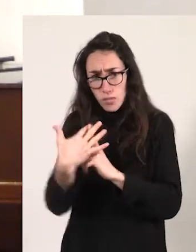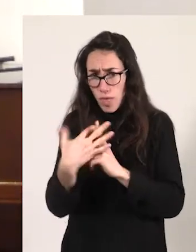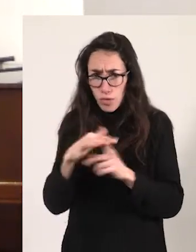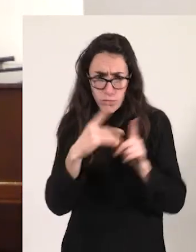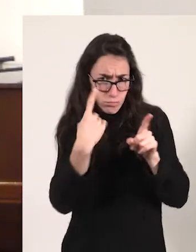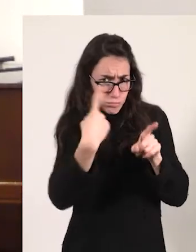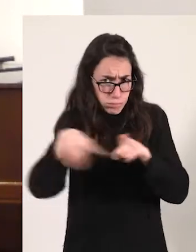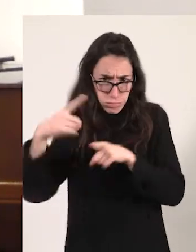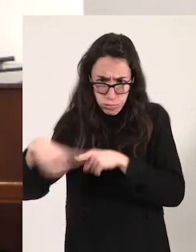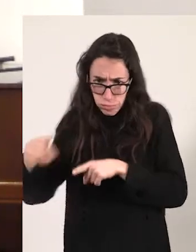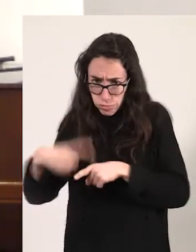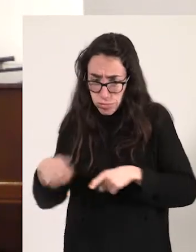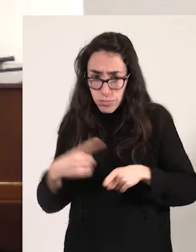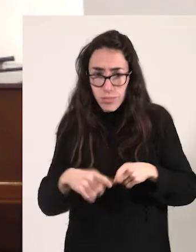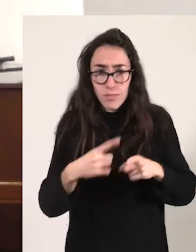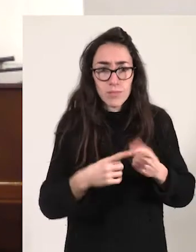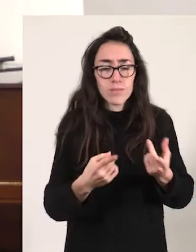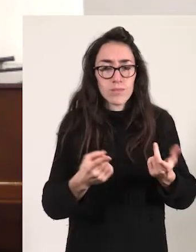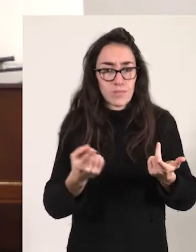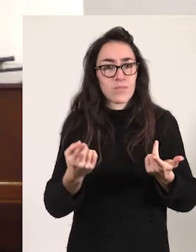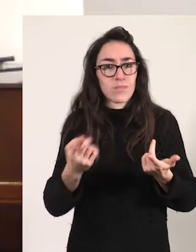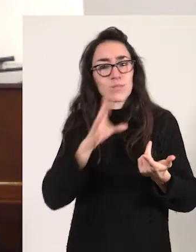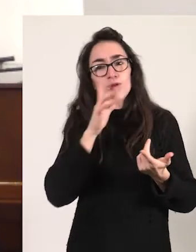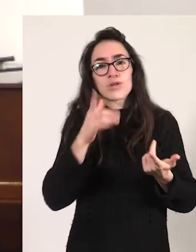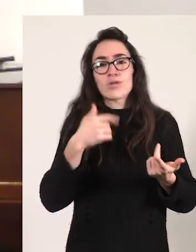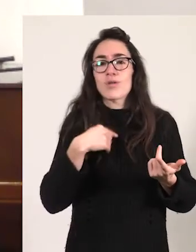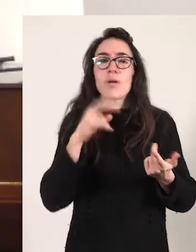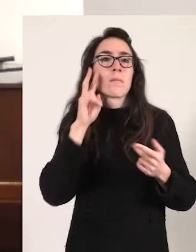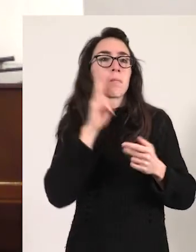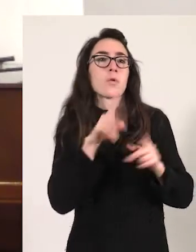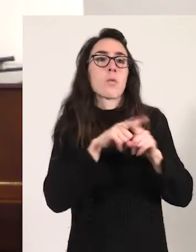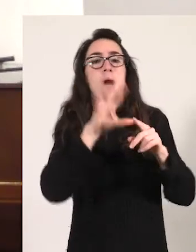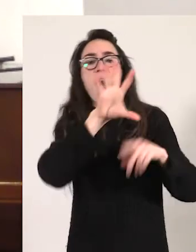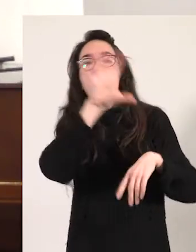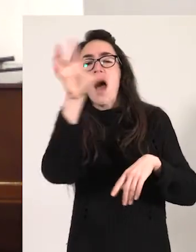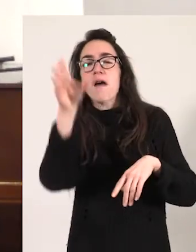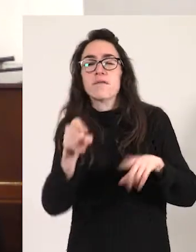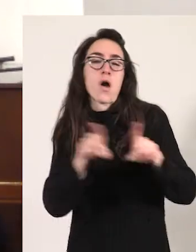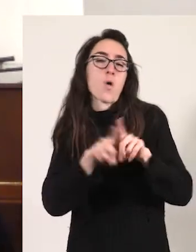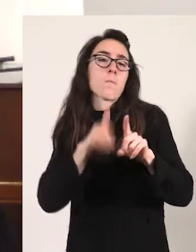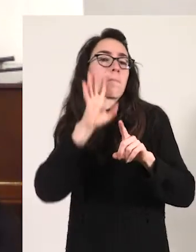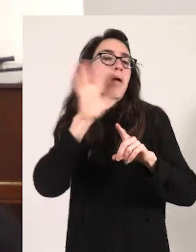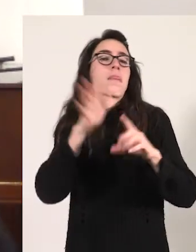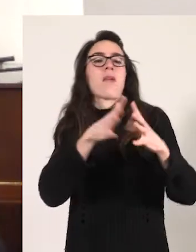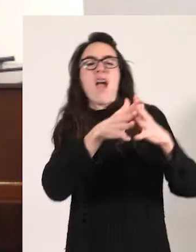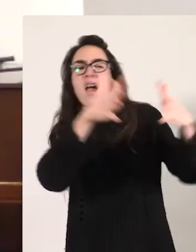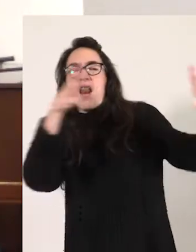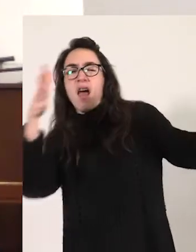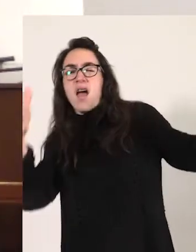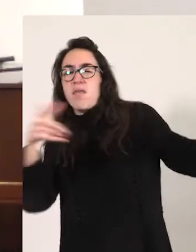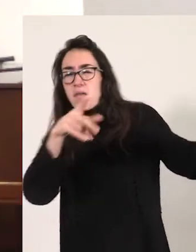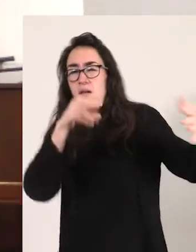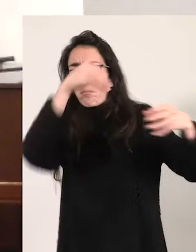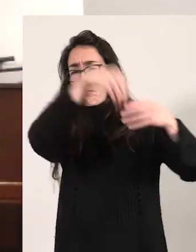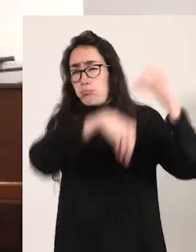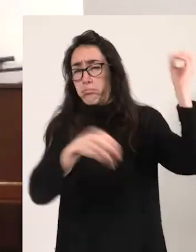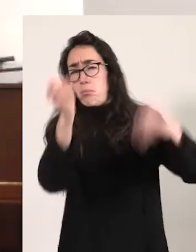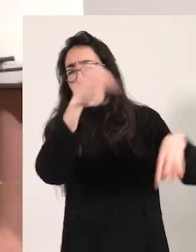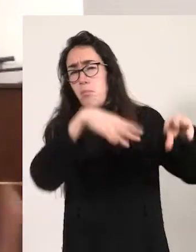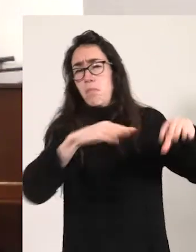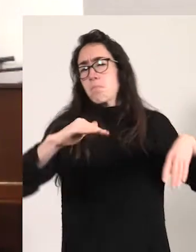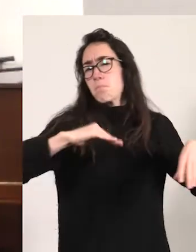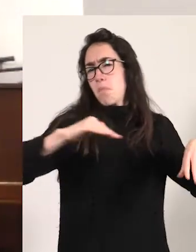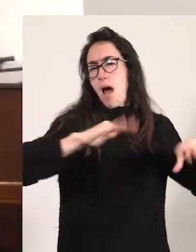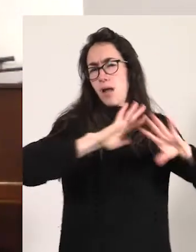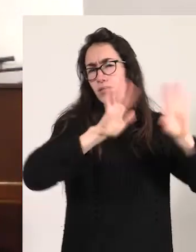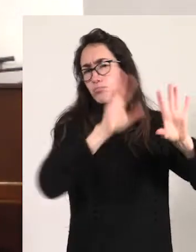realidades ultradiversas, pero todo esto ahonda un poco en... ¿cómo se lee el continente africano? ¿Qué es eso? Yo siempre digo como un contenedor gigante donde caben muchas